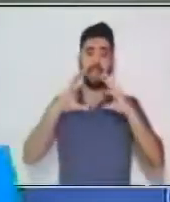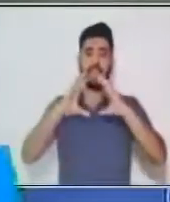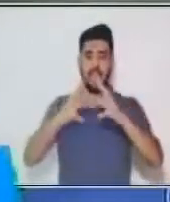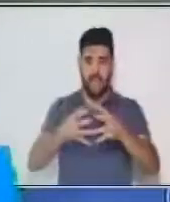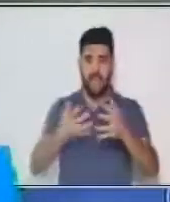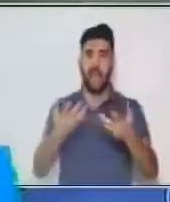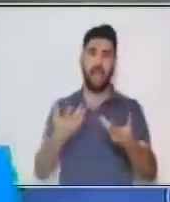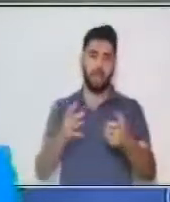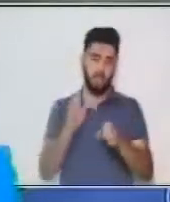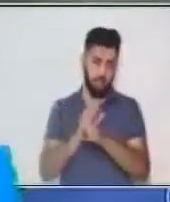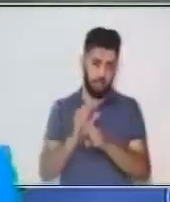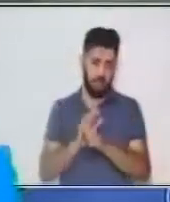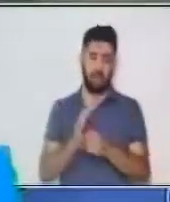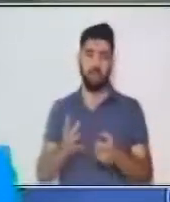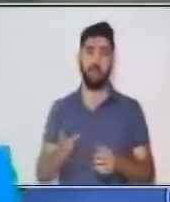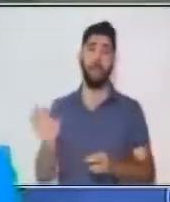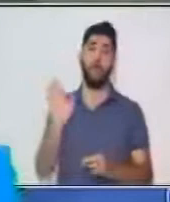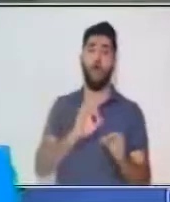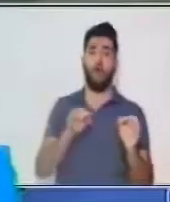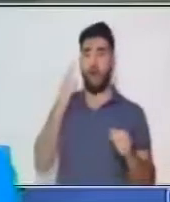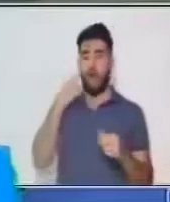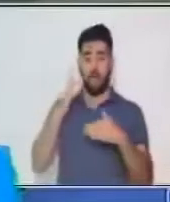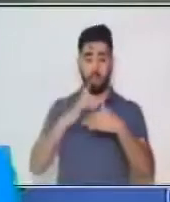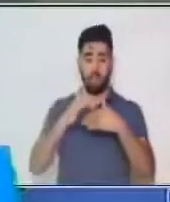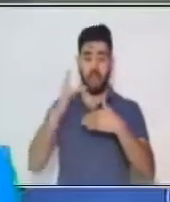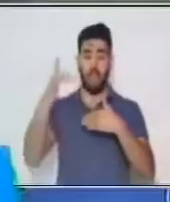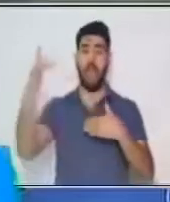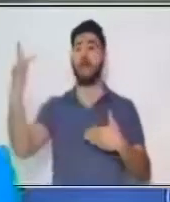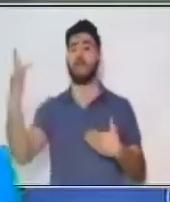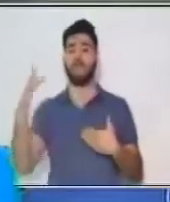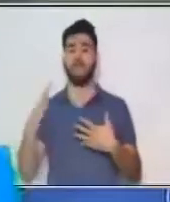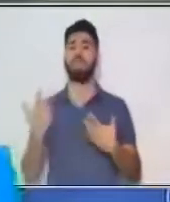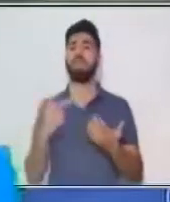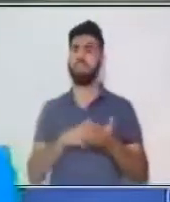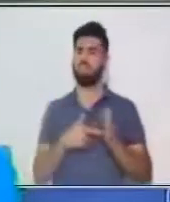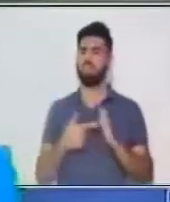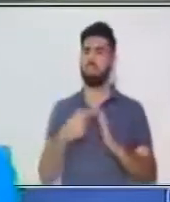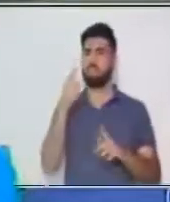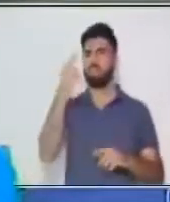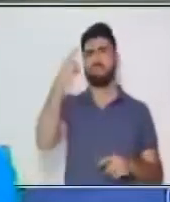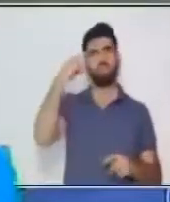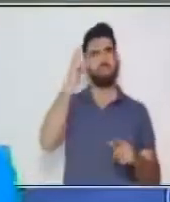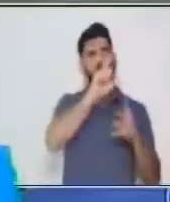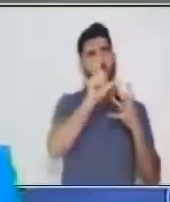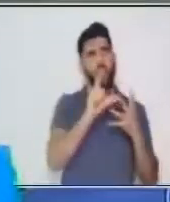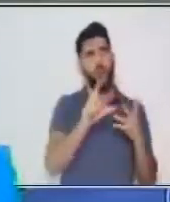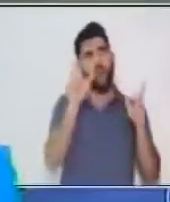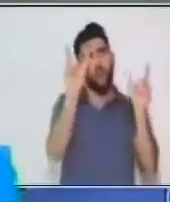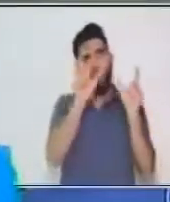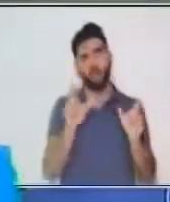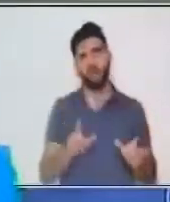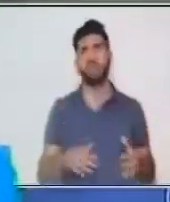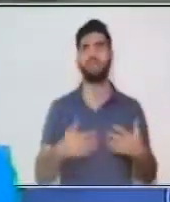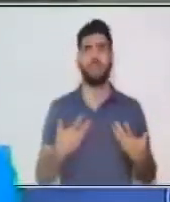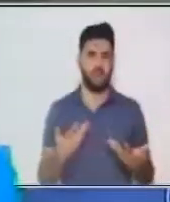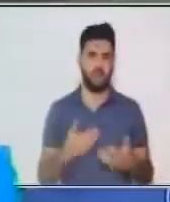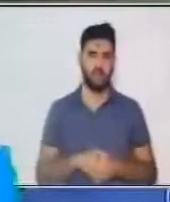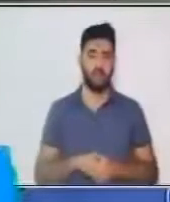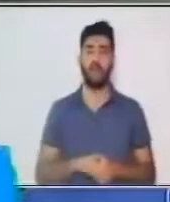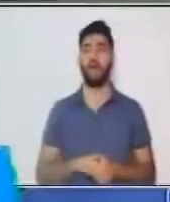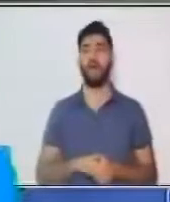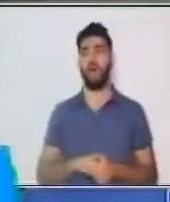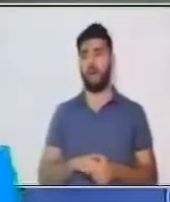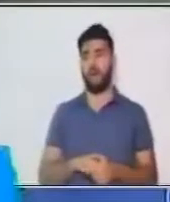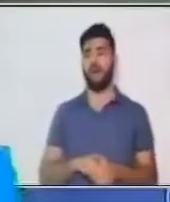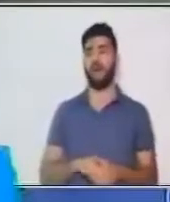te dicen brillante, ¿con qué lo puedes asociar? Al escuchar la palabra brillante, ¿qué puedes imaginar? Vas a imaginar cosas